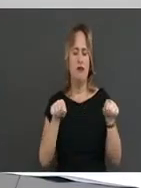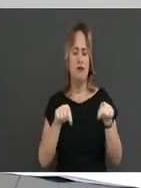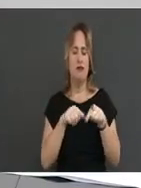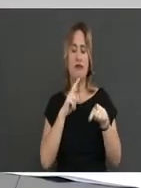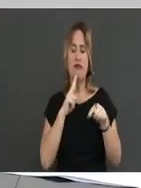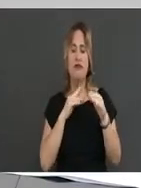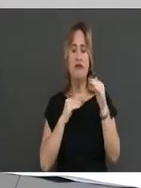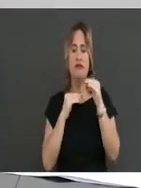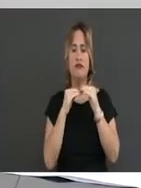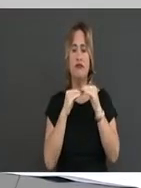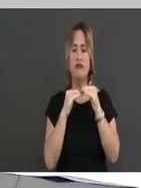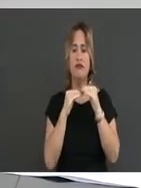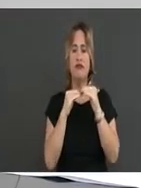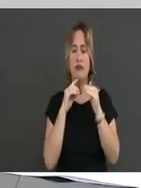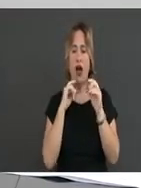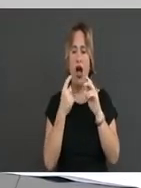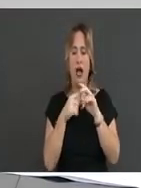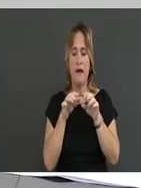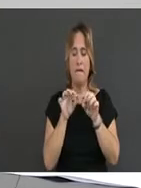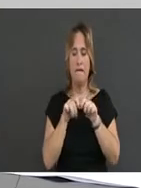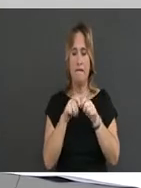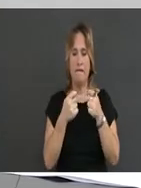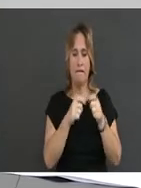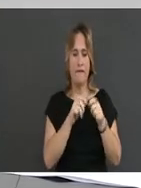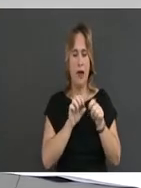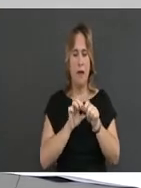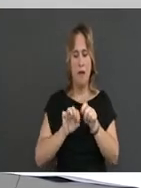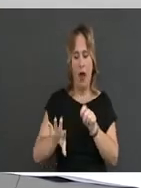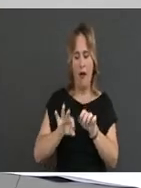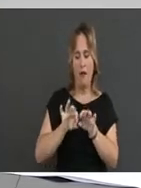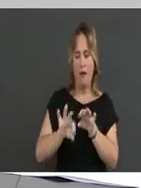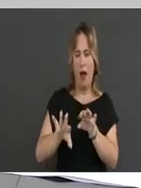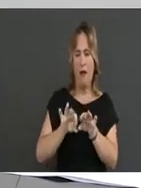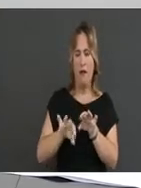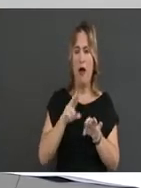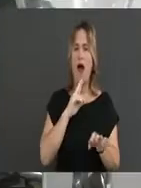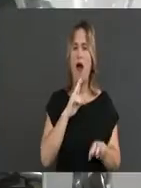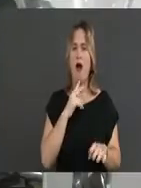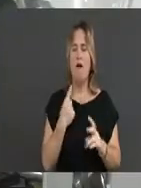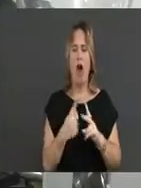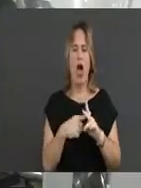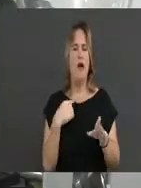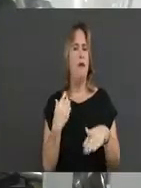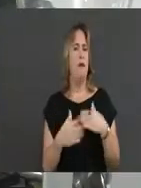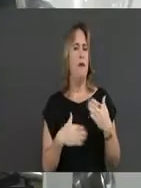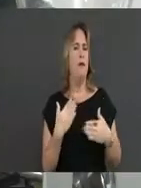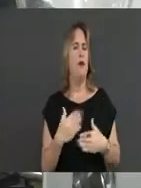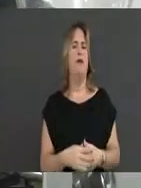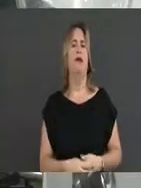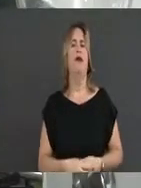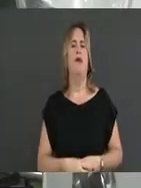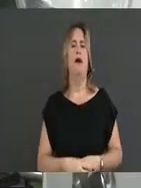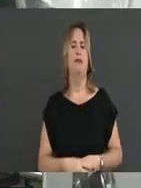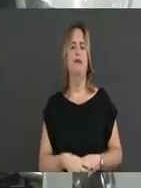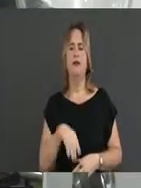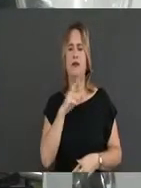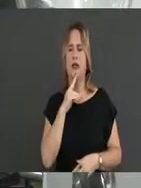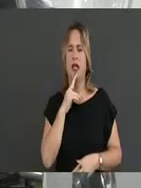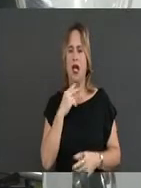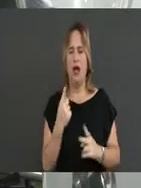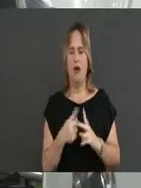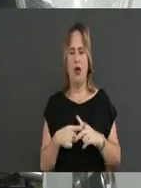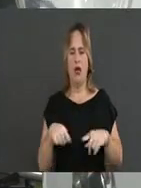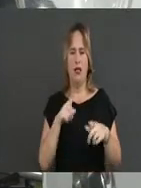parada. Tenemos averías, no averías, salideros, que dificultan la llegada con